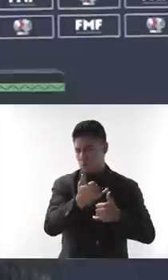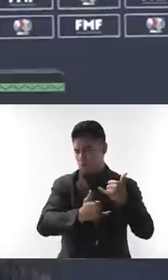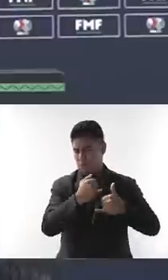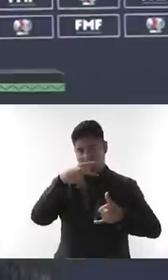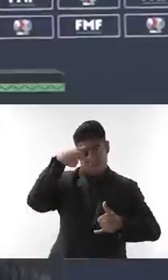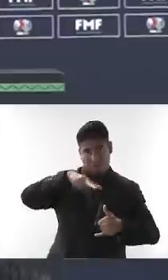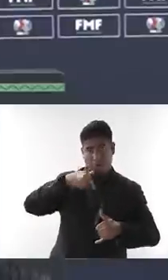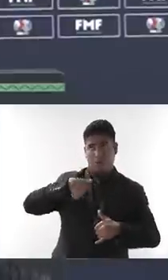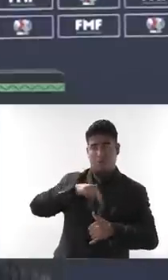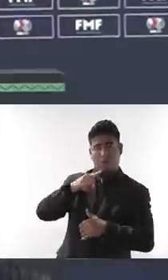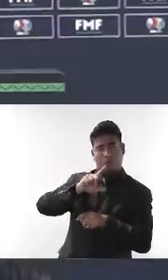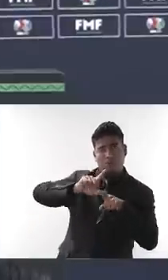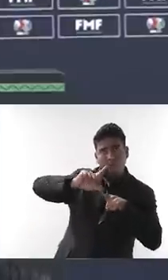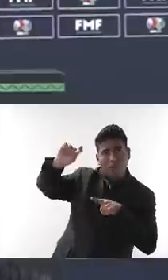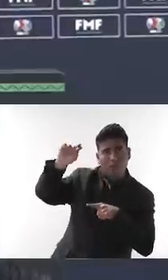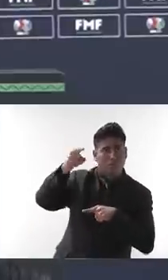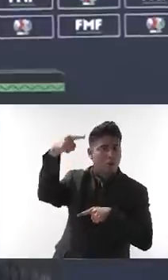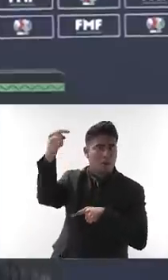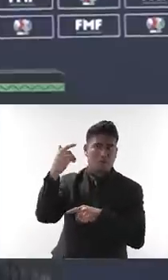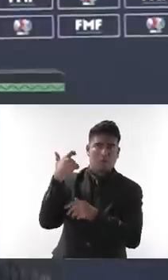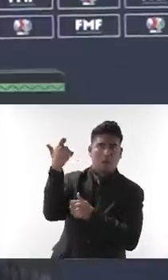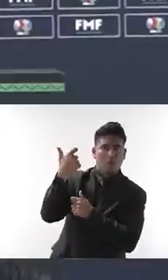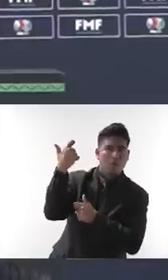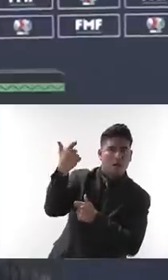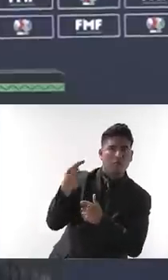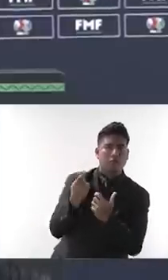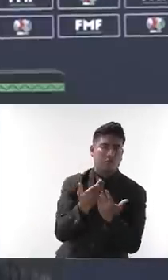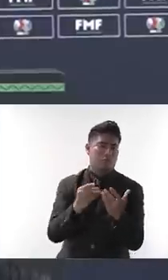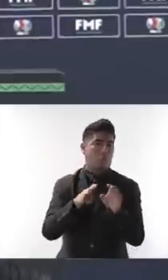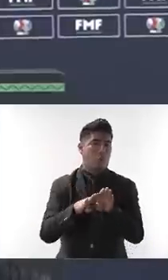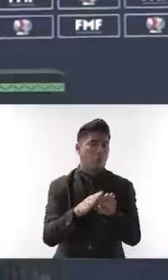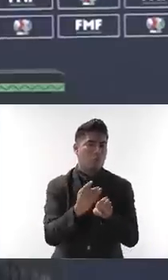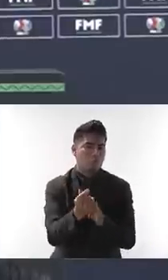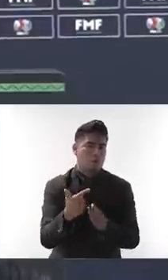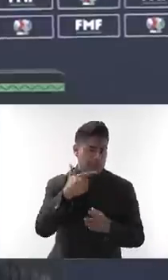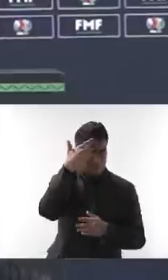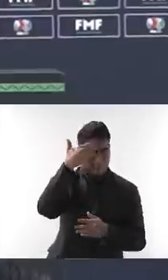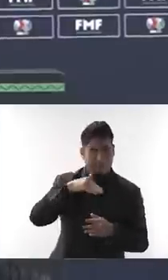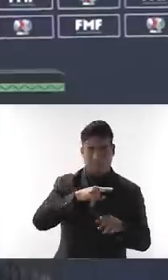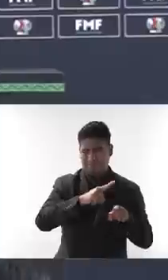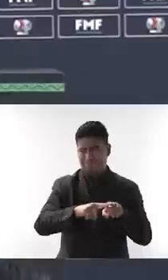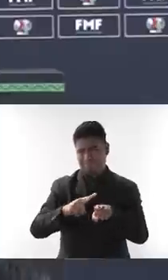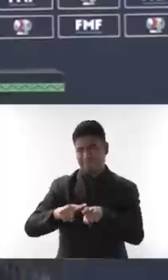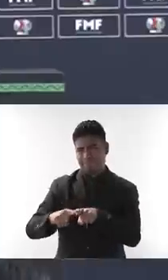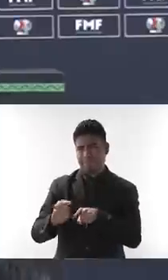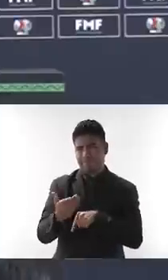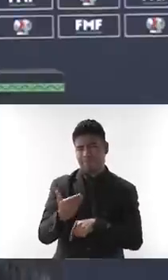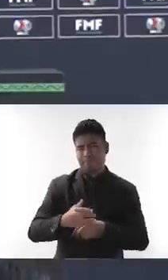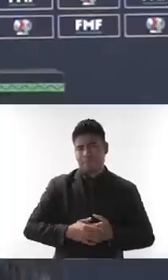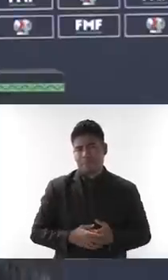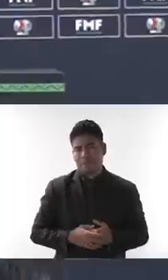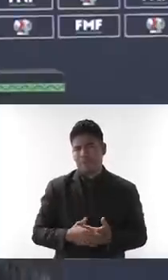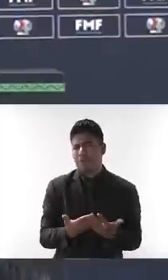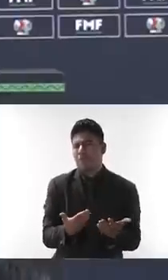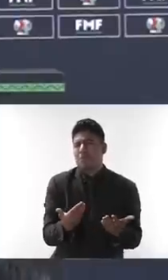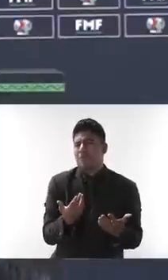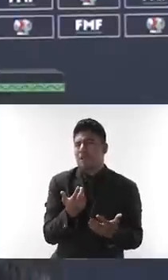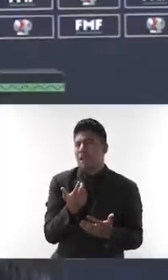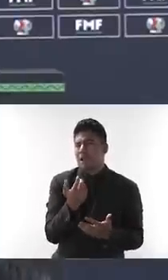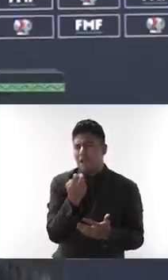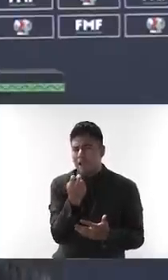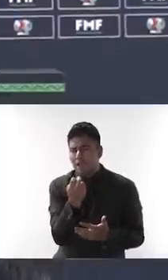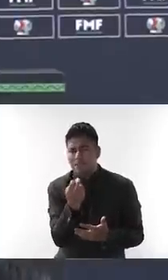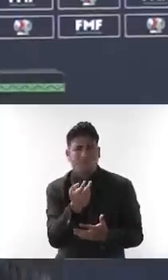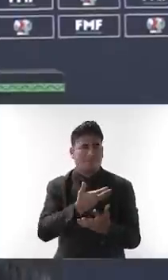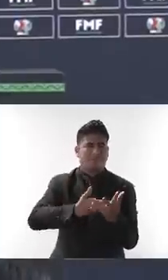como varios casos hemos visto, Diego Reyes, Néstor Araujo, un montón de casos, que decidan regresar al fútbol mexicano. ¿Cómo lo van a discutir